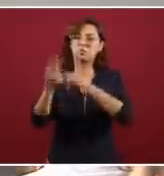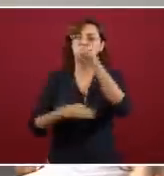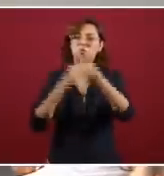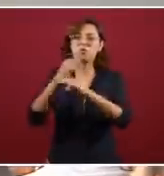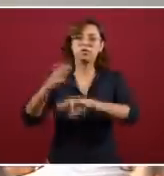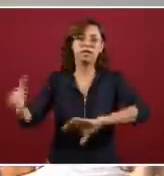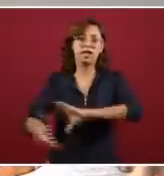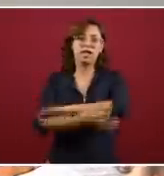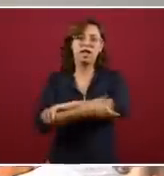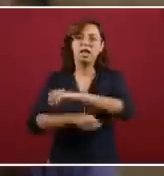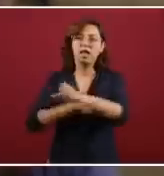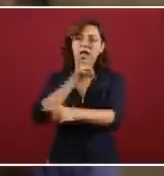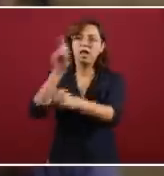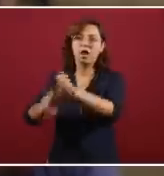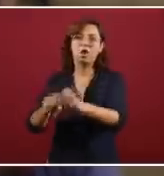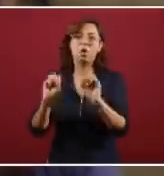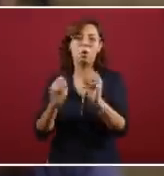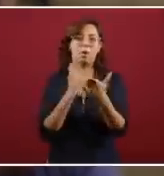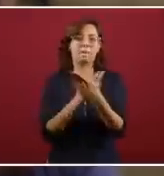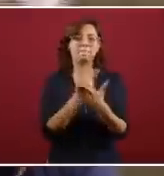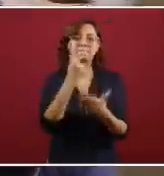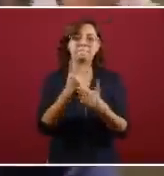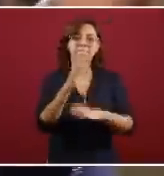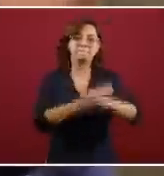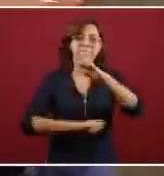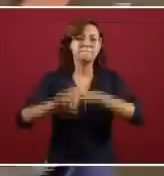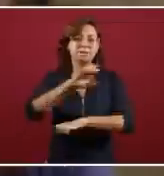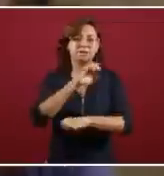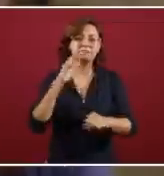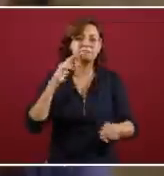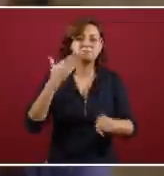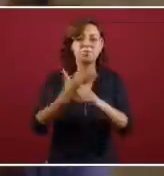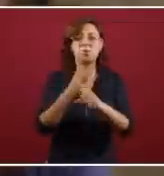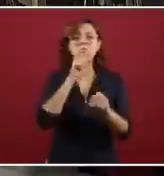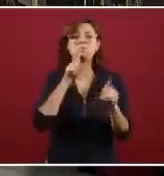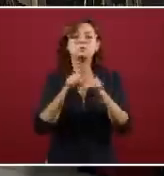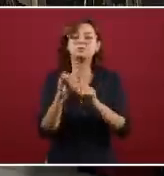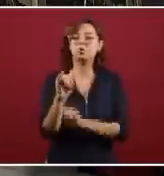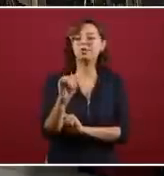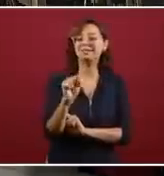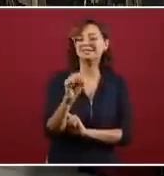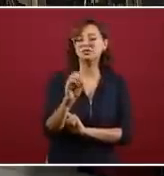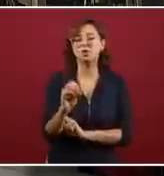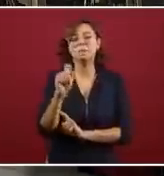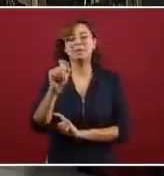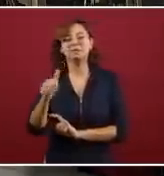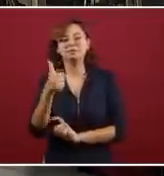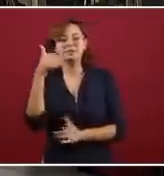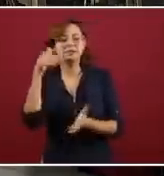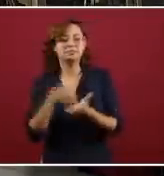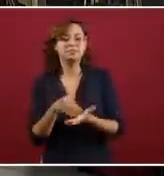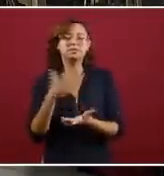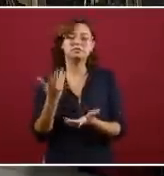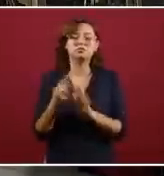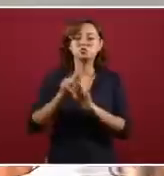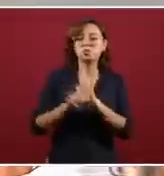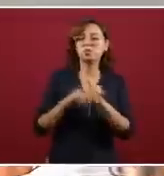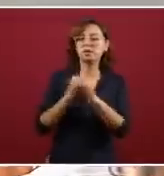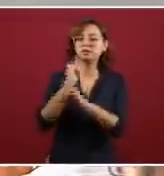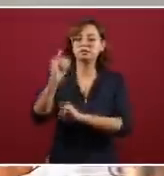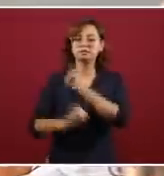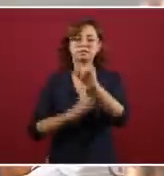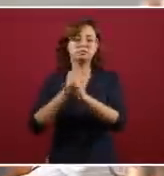del distintivo de empresa socialmente responsable o la misma ISO 26000, que pues aunque sea una norma internacional no es